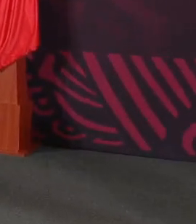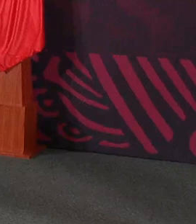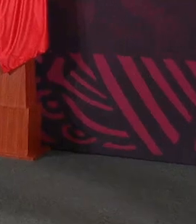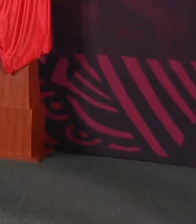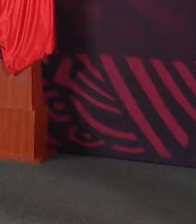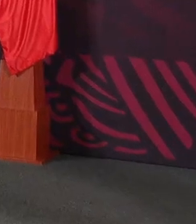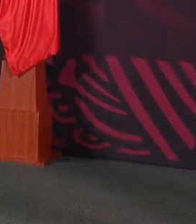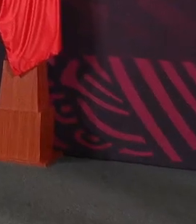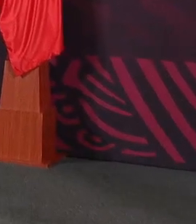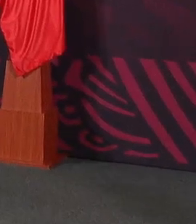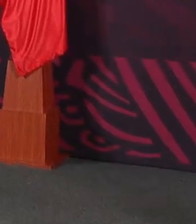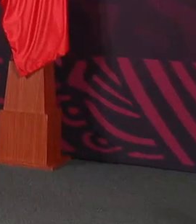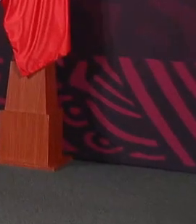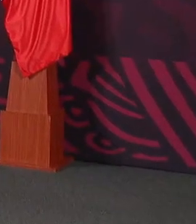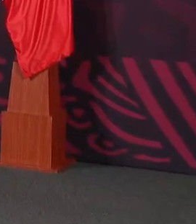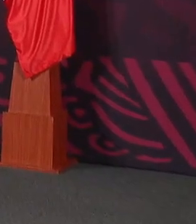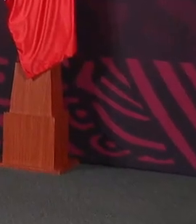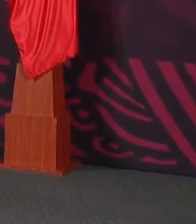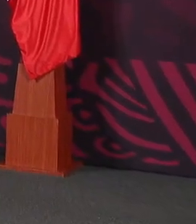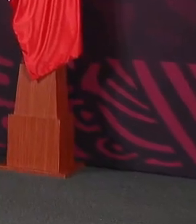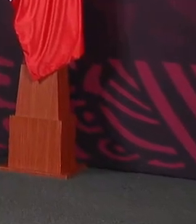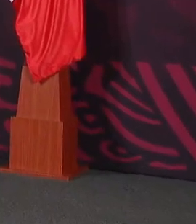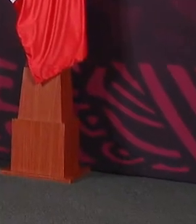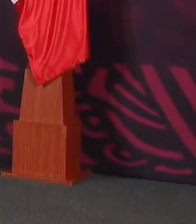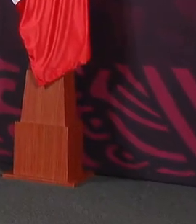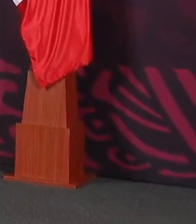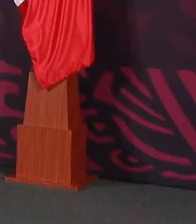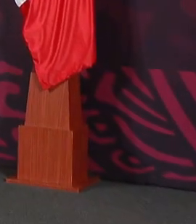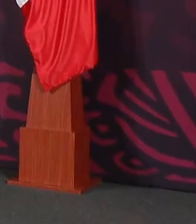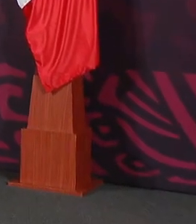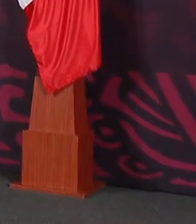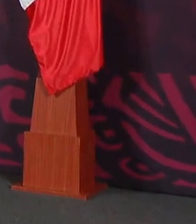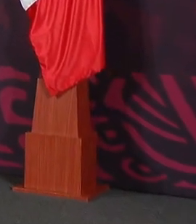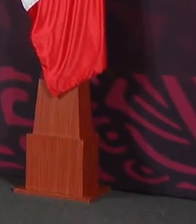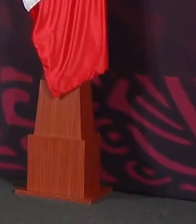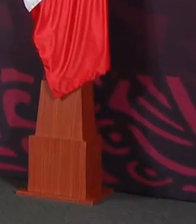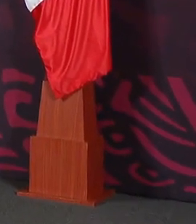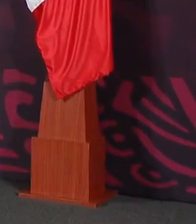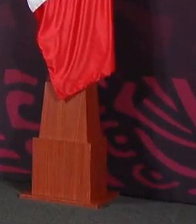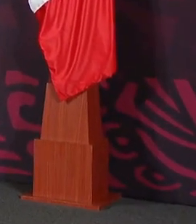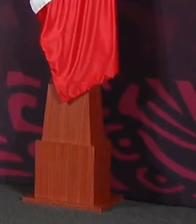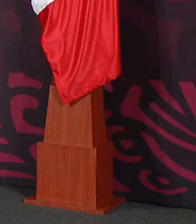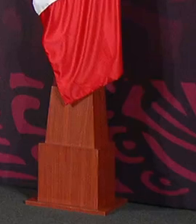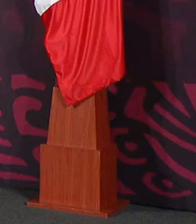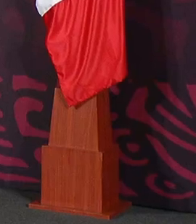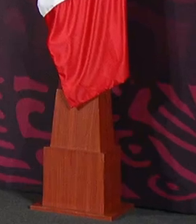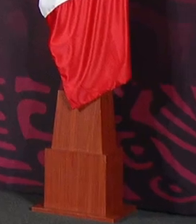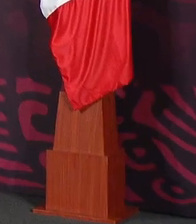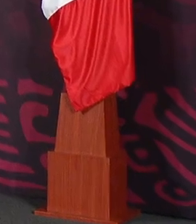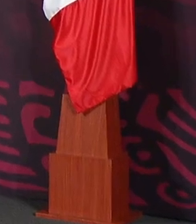la Semana Mayor. Vamos a